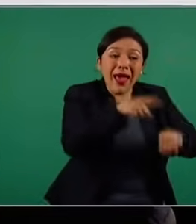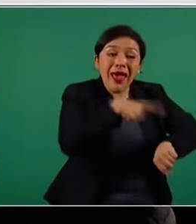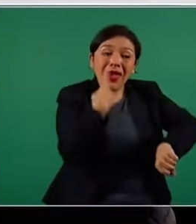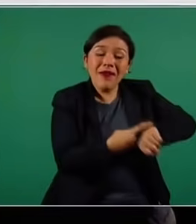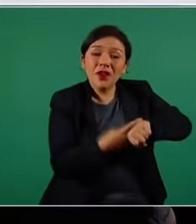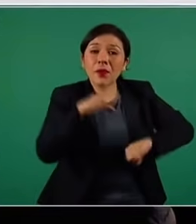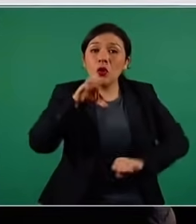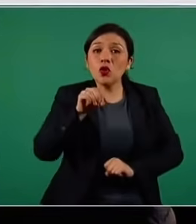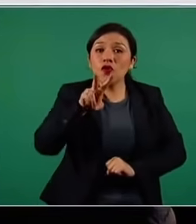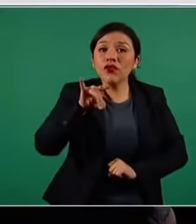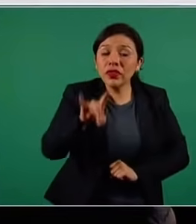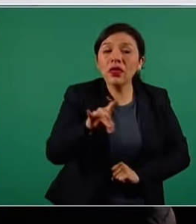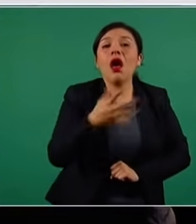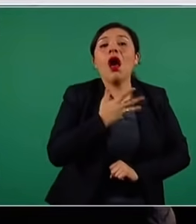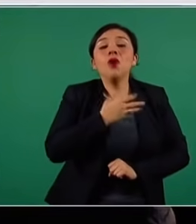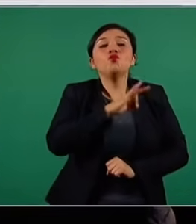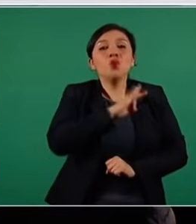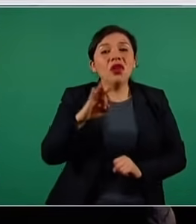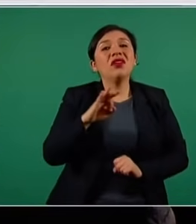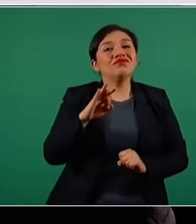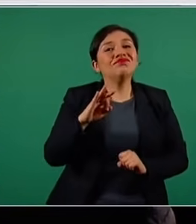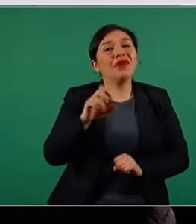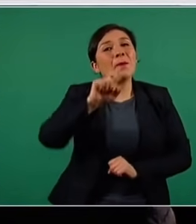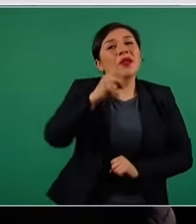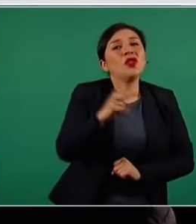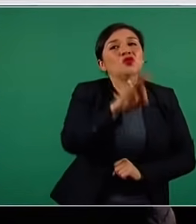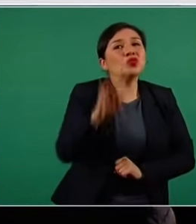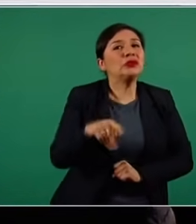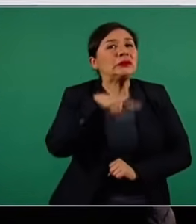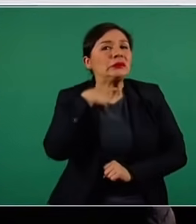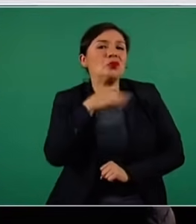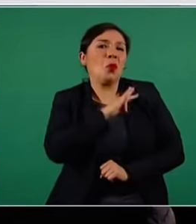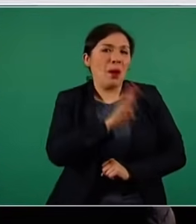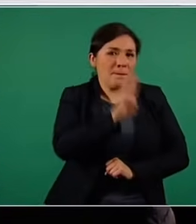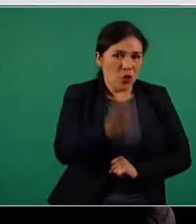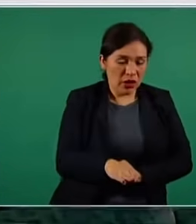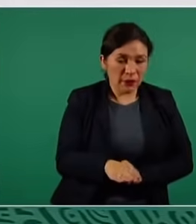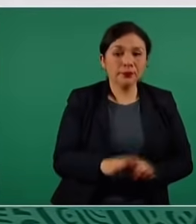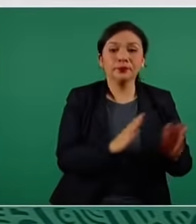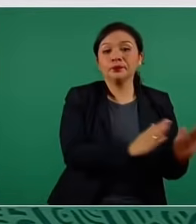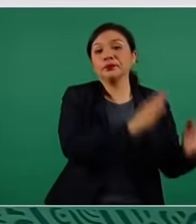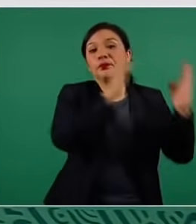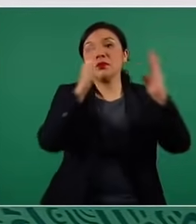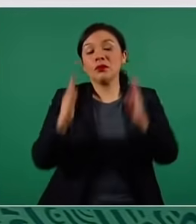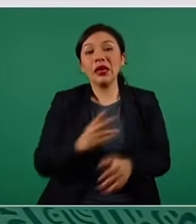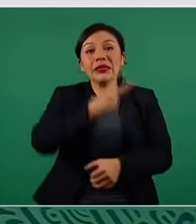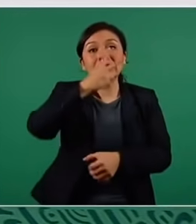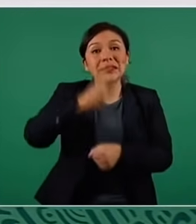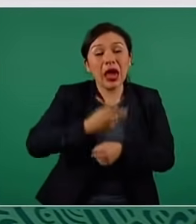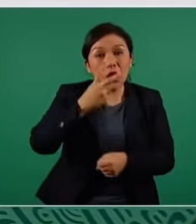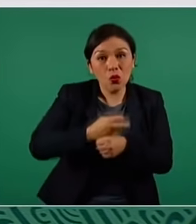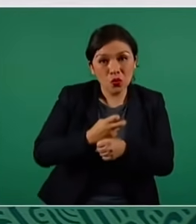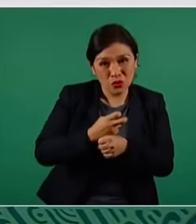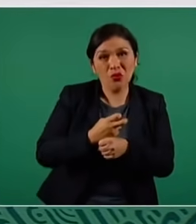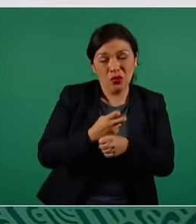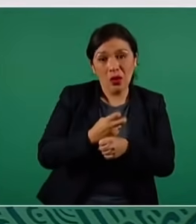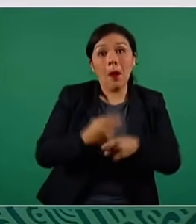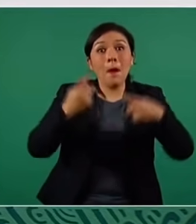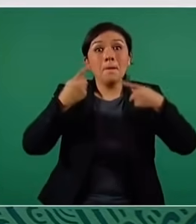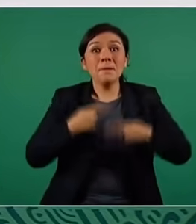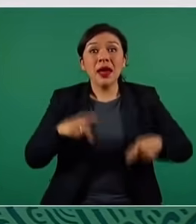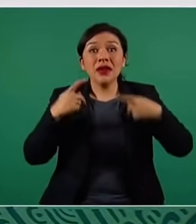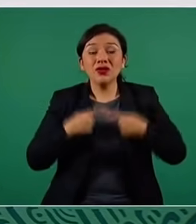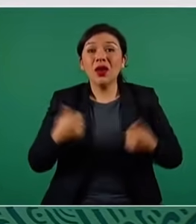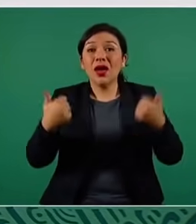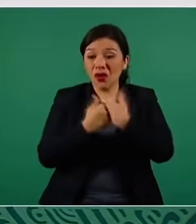22% probabilidad de morir en la segunda ola la probabilidad de morir por kobe en personas que